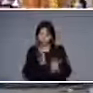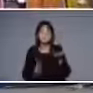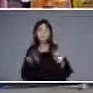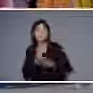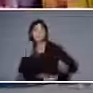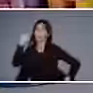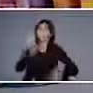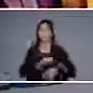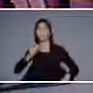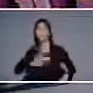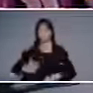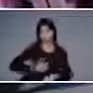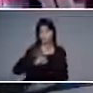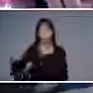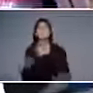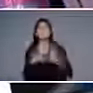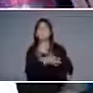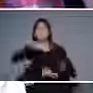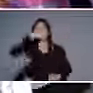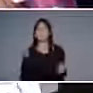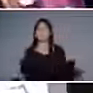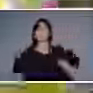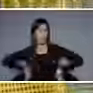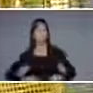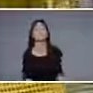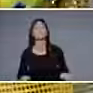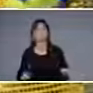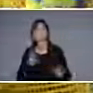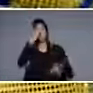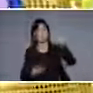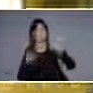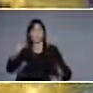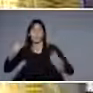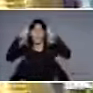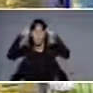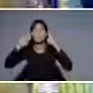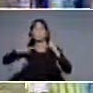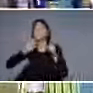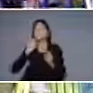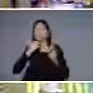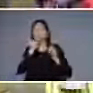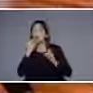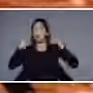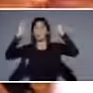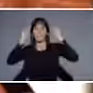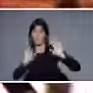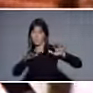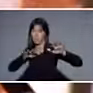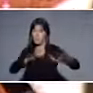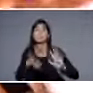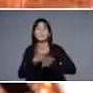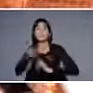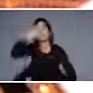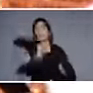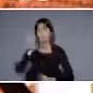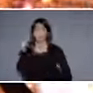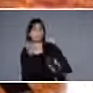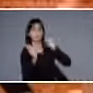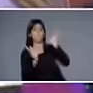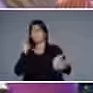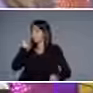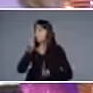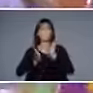nuestra, los indignados serán unos sinvergüenza. Los estudiantes si se manifiestan, solo reciben palos y esa es